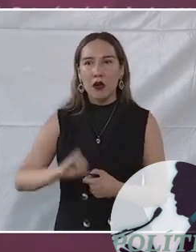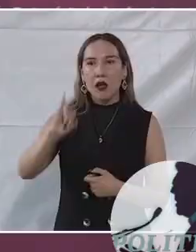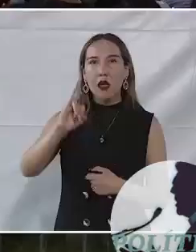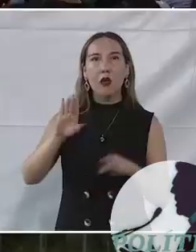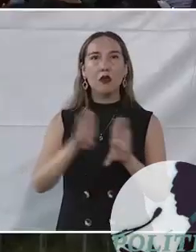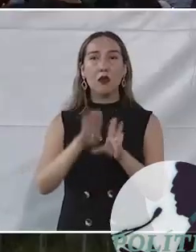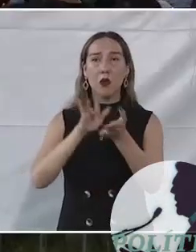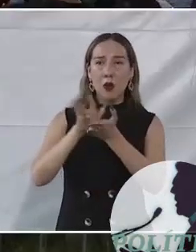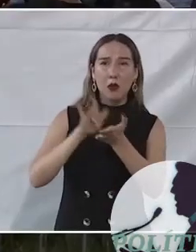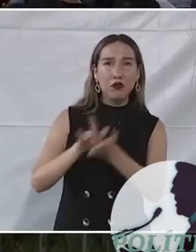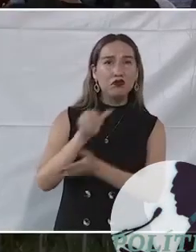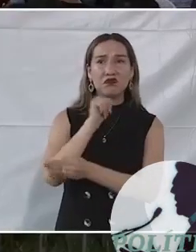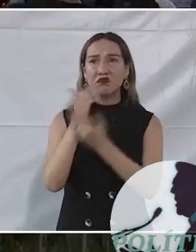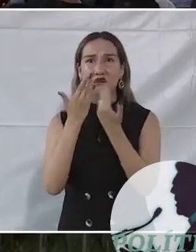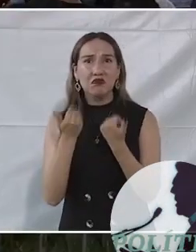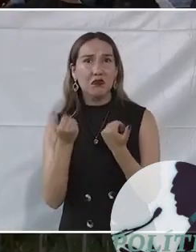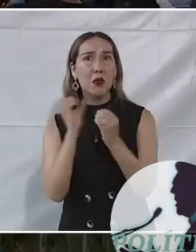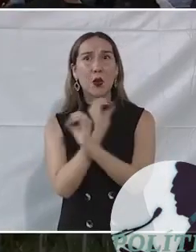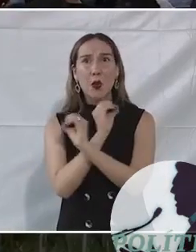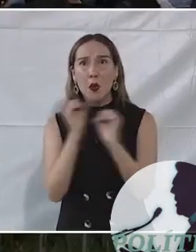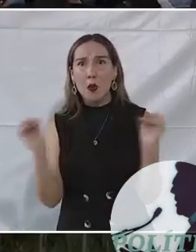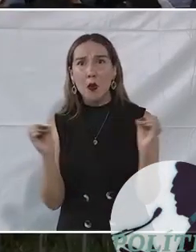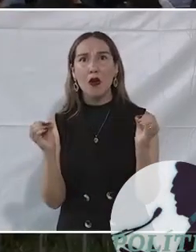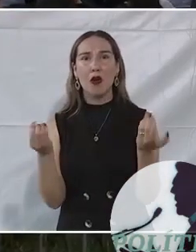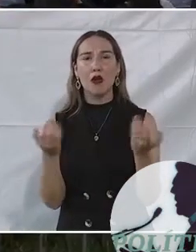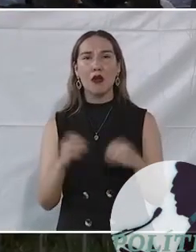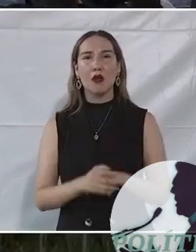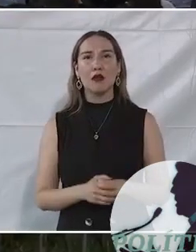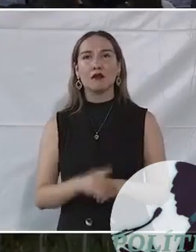migajas, dádivas, despensas, frijol con gorgojo,